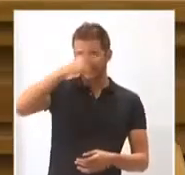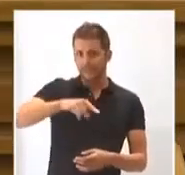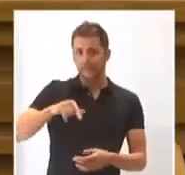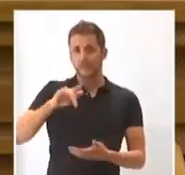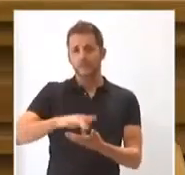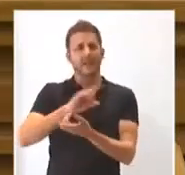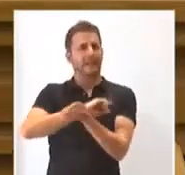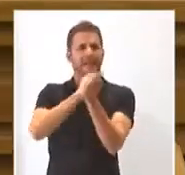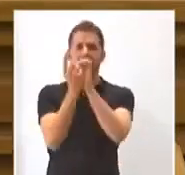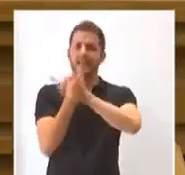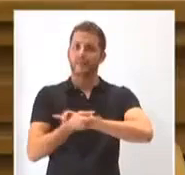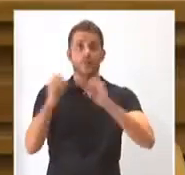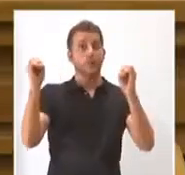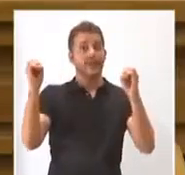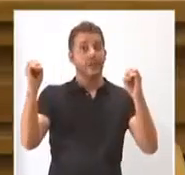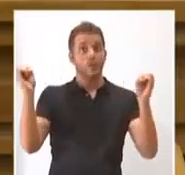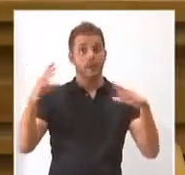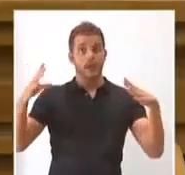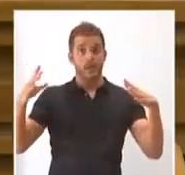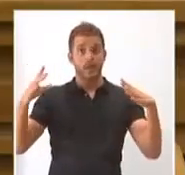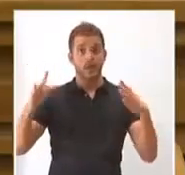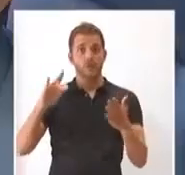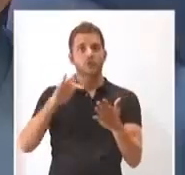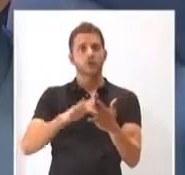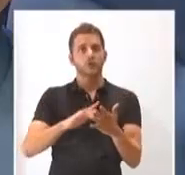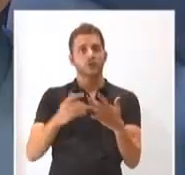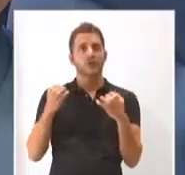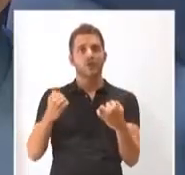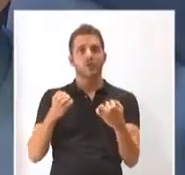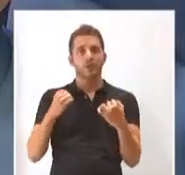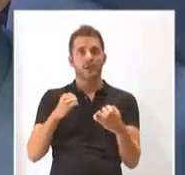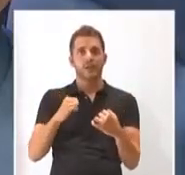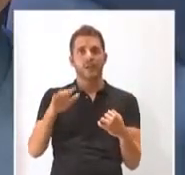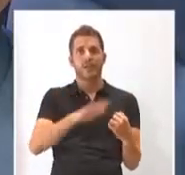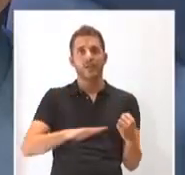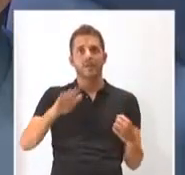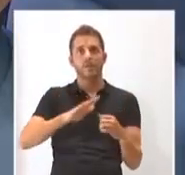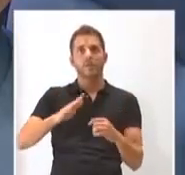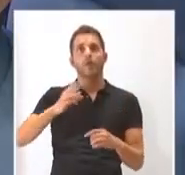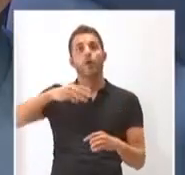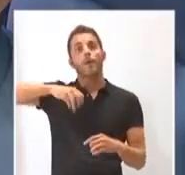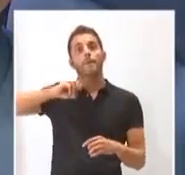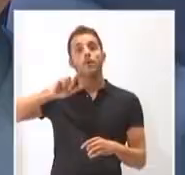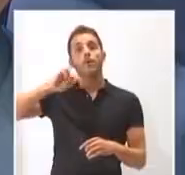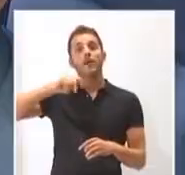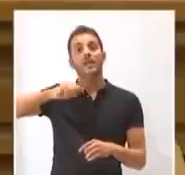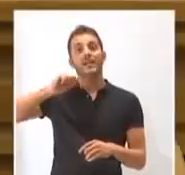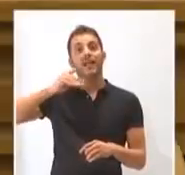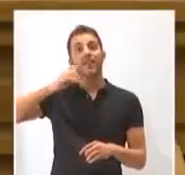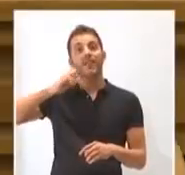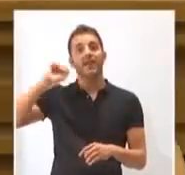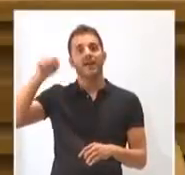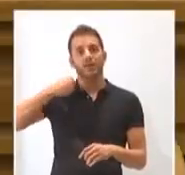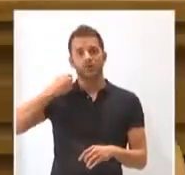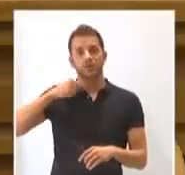completo a la iluminación de la gran fortaleza de molina de aragón me siento muy orgulloso y espero que ahí vaya bien